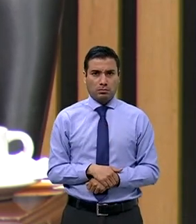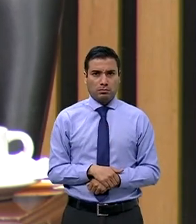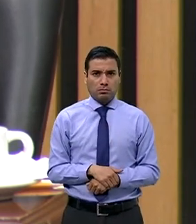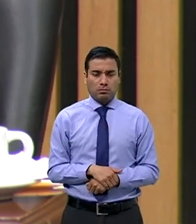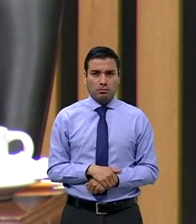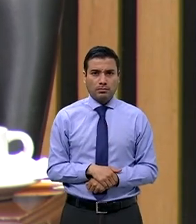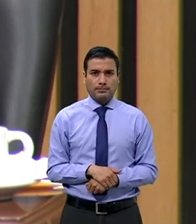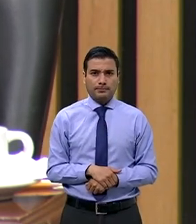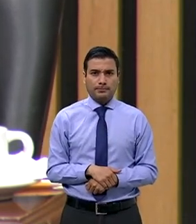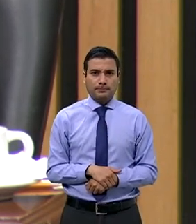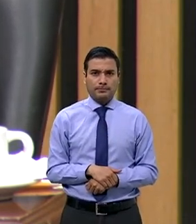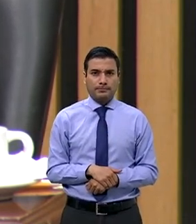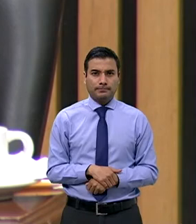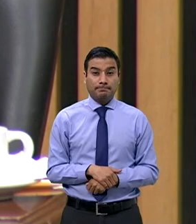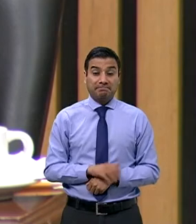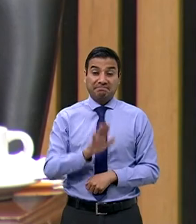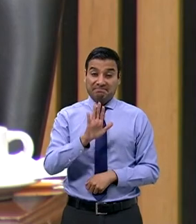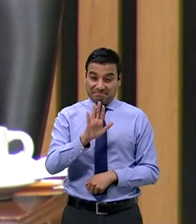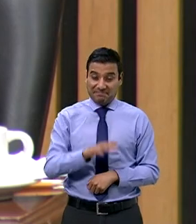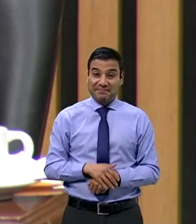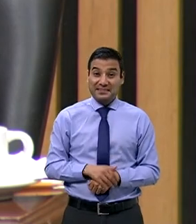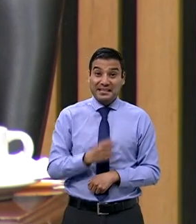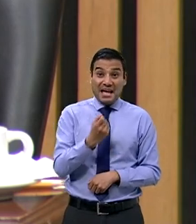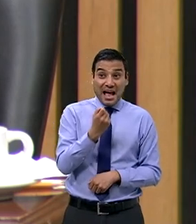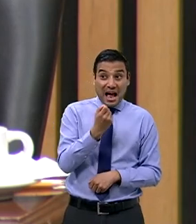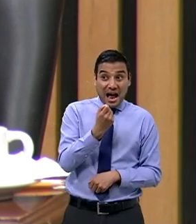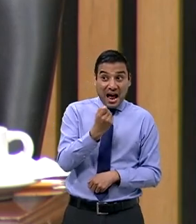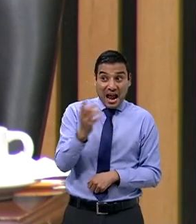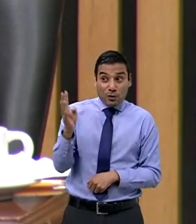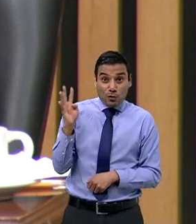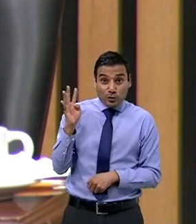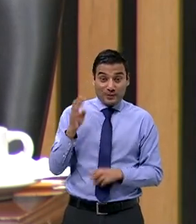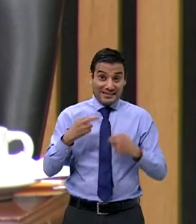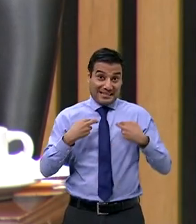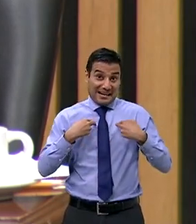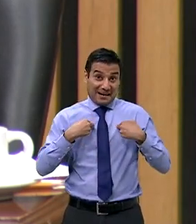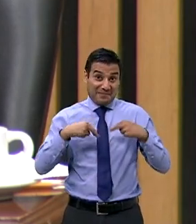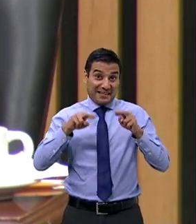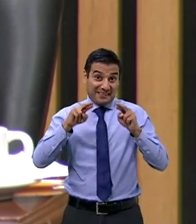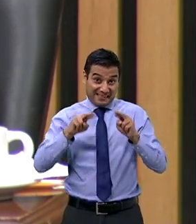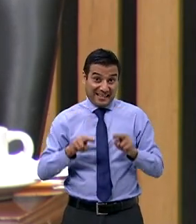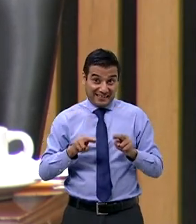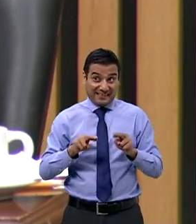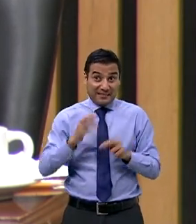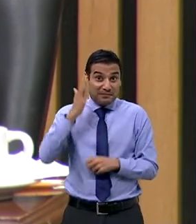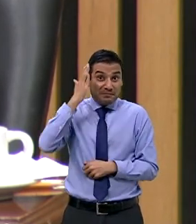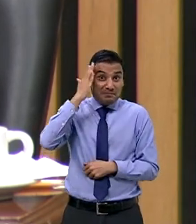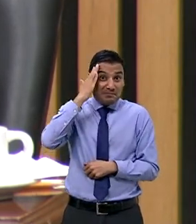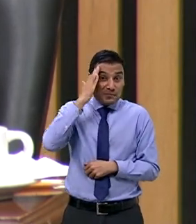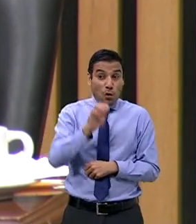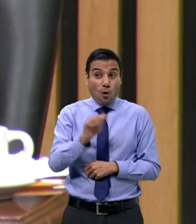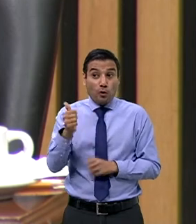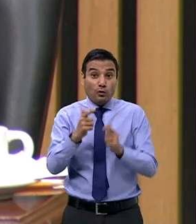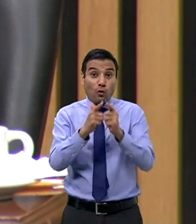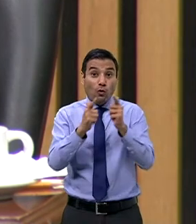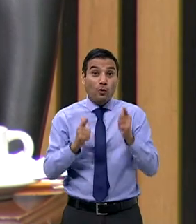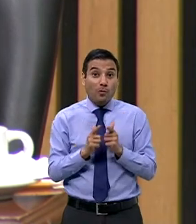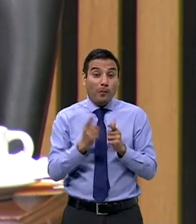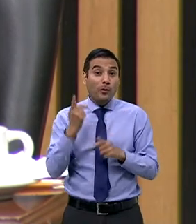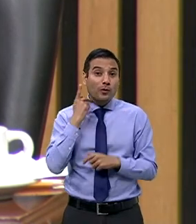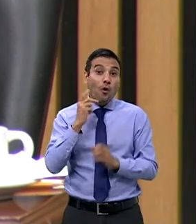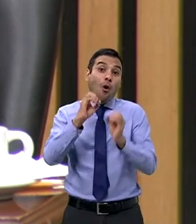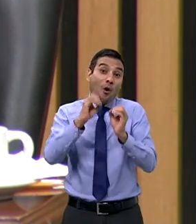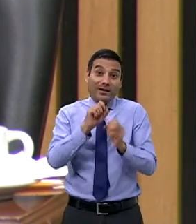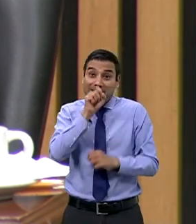les ocurrió a algunos representantes dirigentes de otros partidos o del partido en la